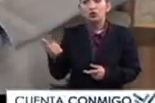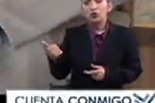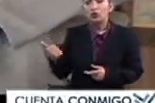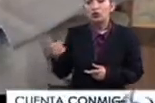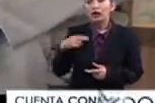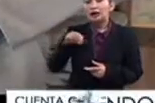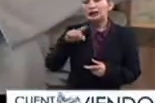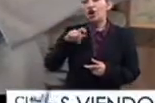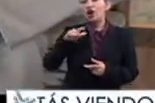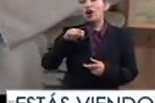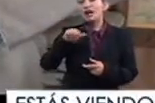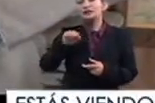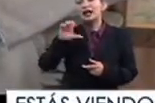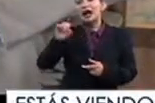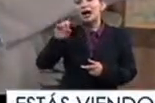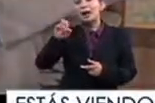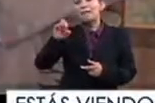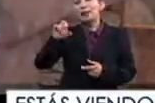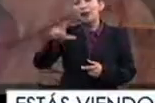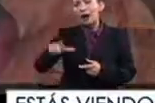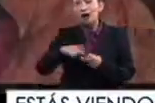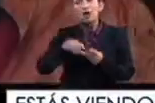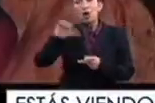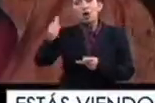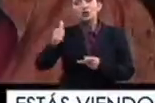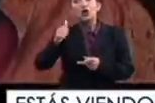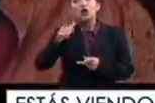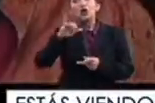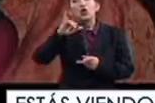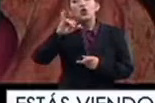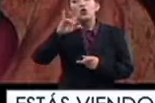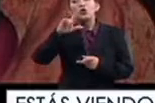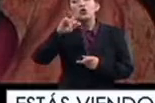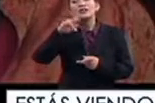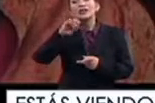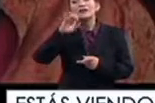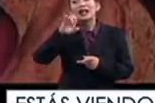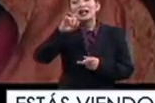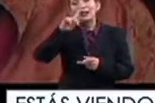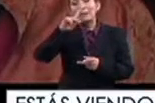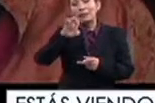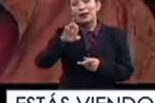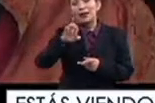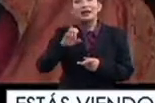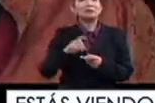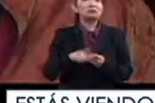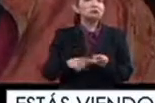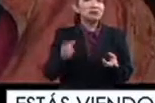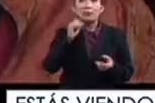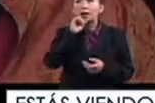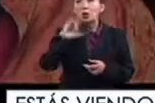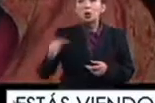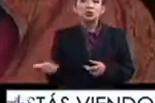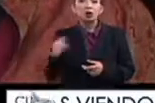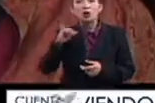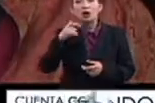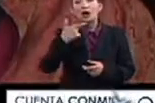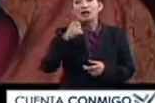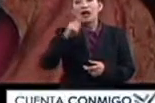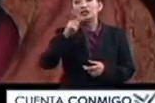con Nicolás Cabral, mucho con Luis Felipe Fabre, ¿no? Me llevo también con